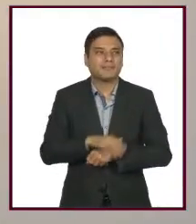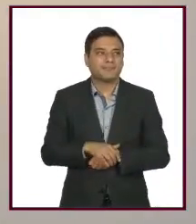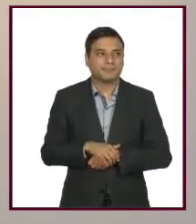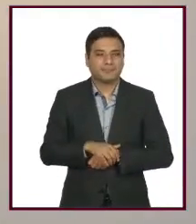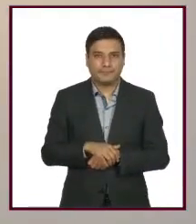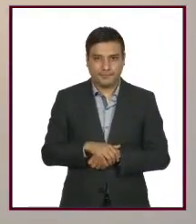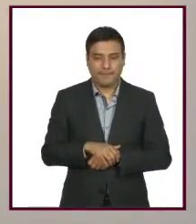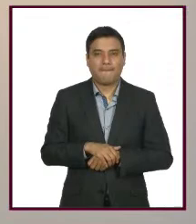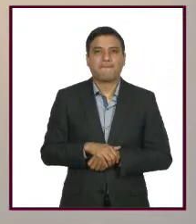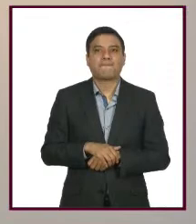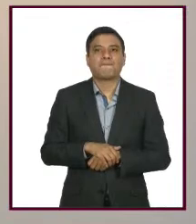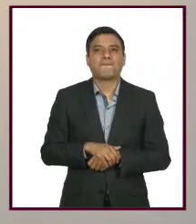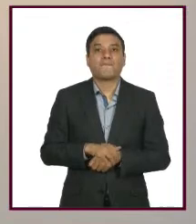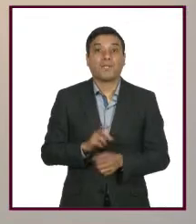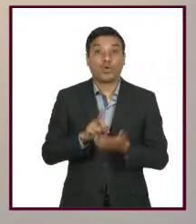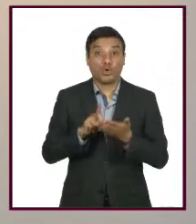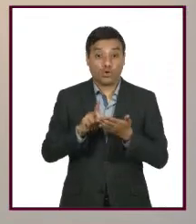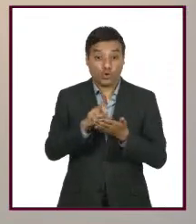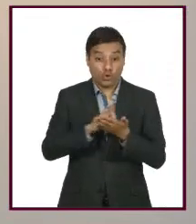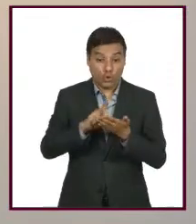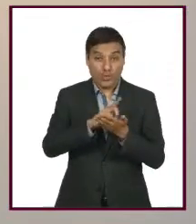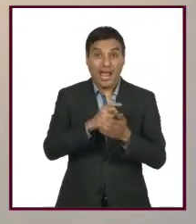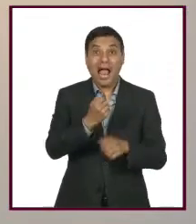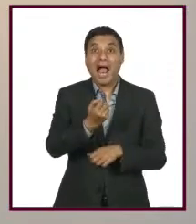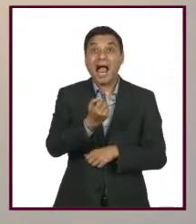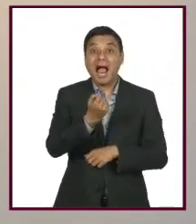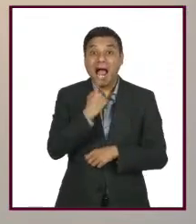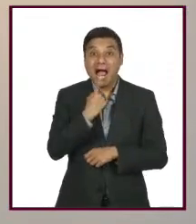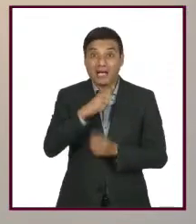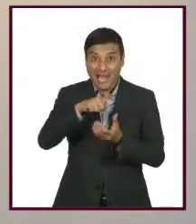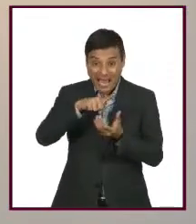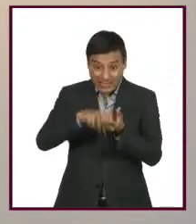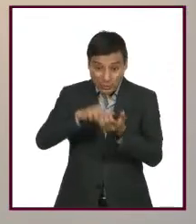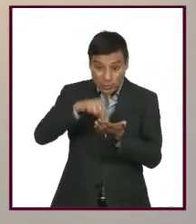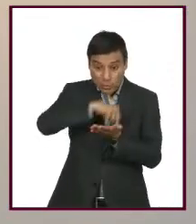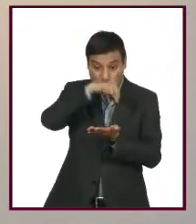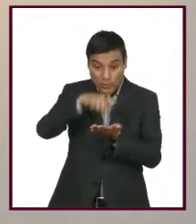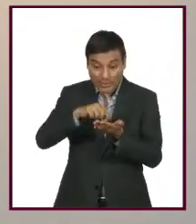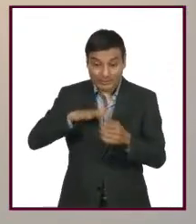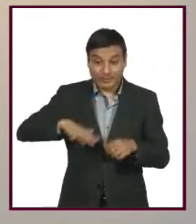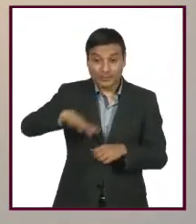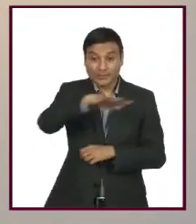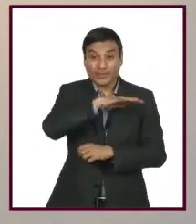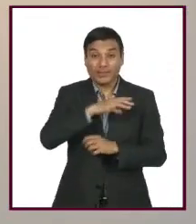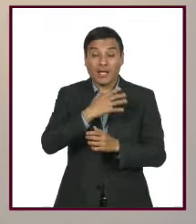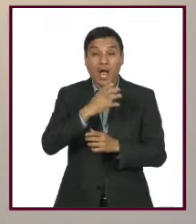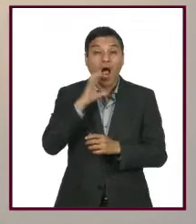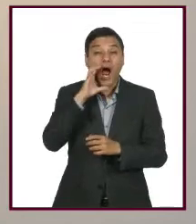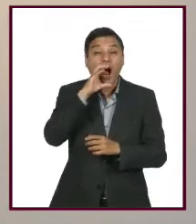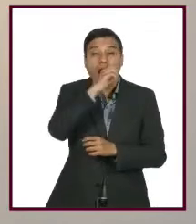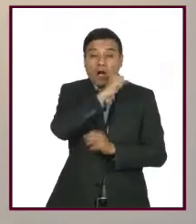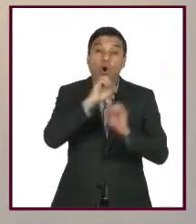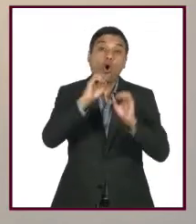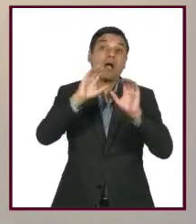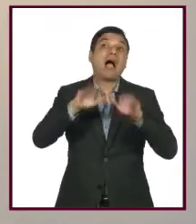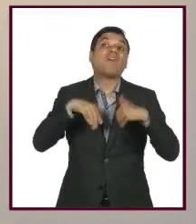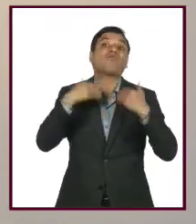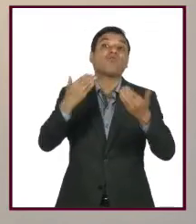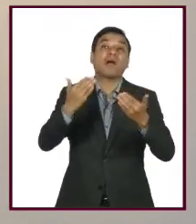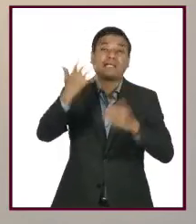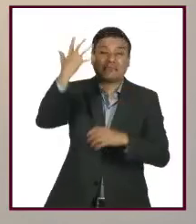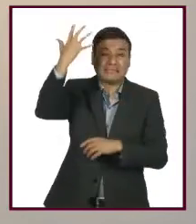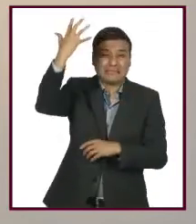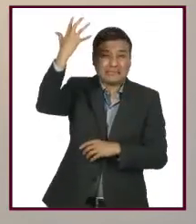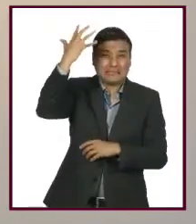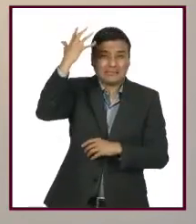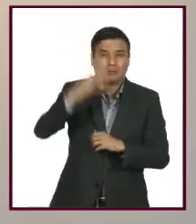consumir esta sustancia y en lugares cerrados o donde hay temperaturas altas, por ejemplo, bajo el sol, pues puede hacer que la temperatura corporal